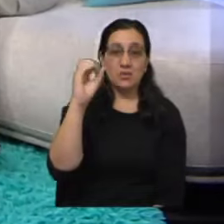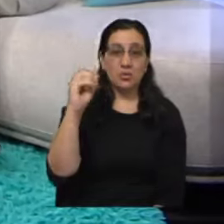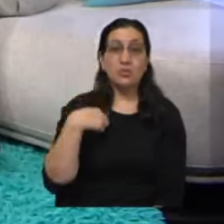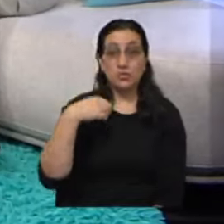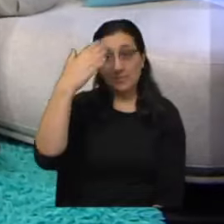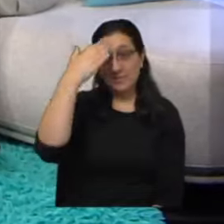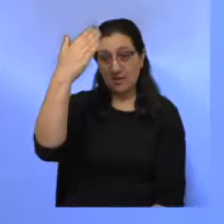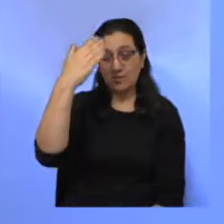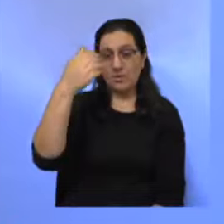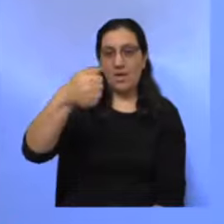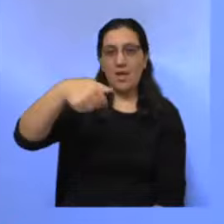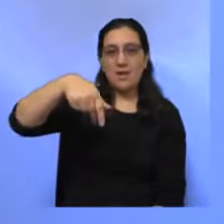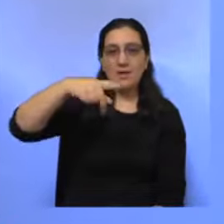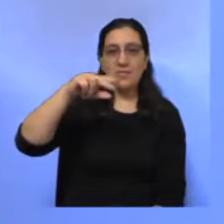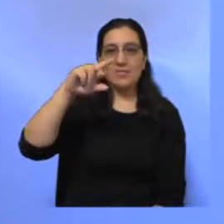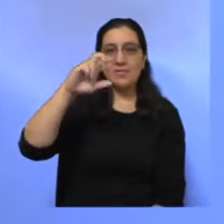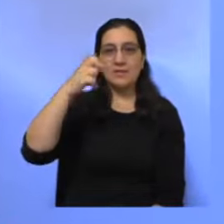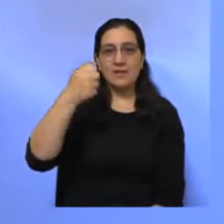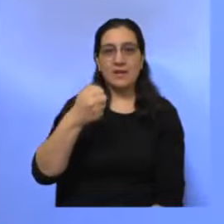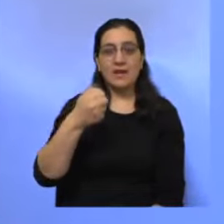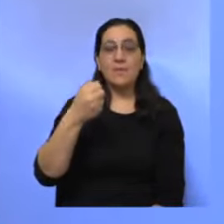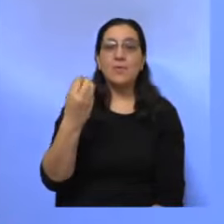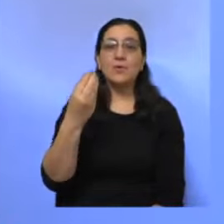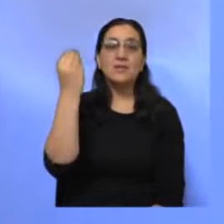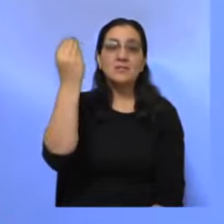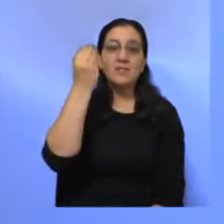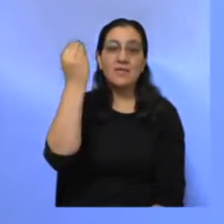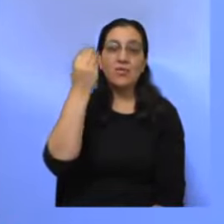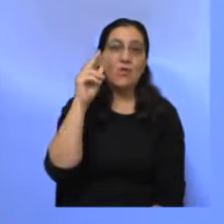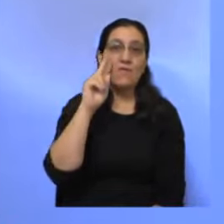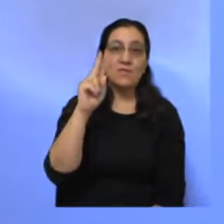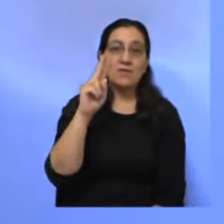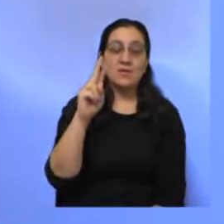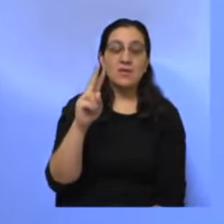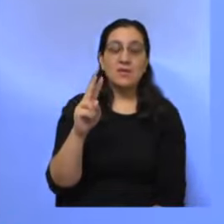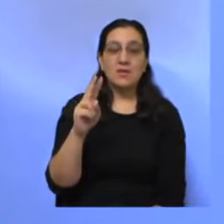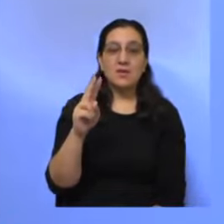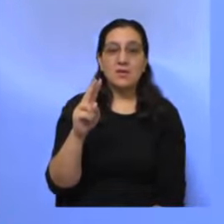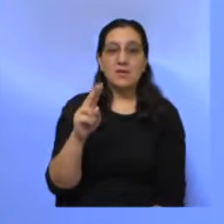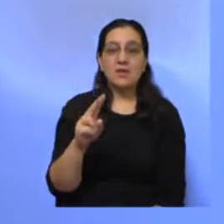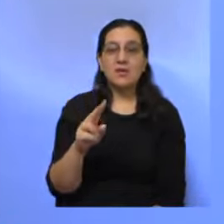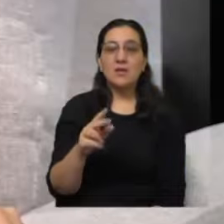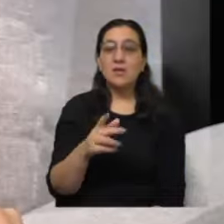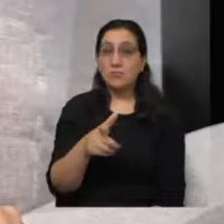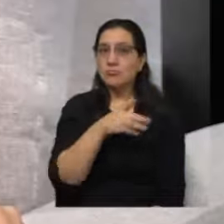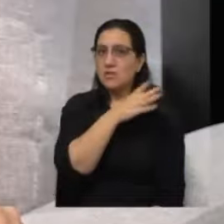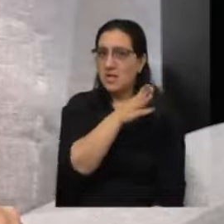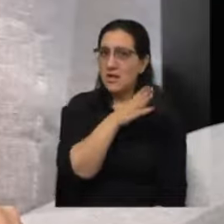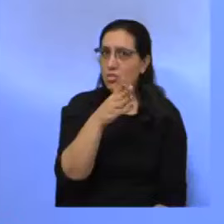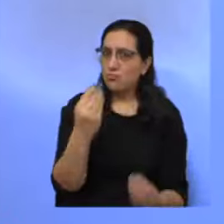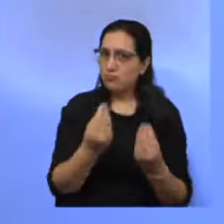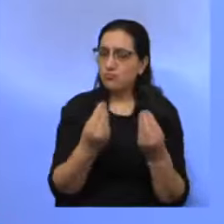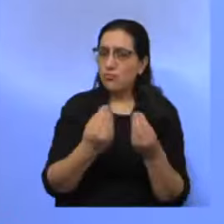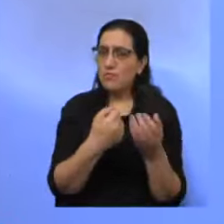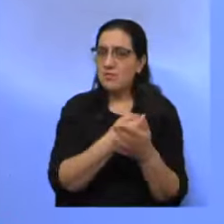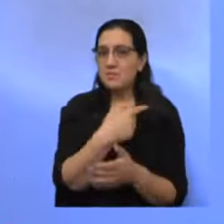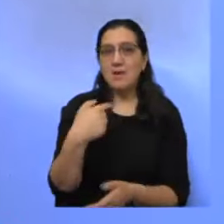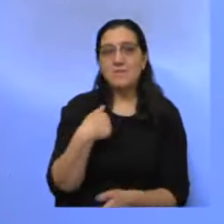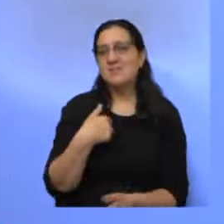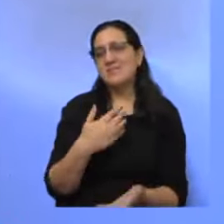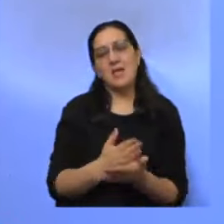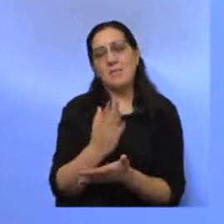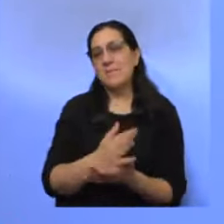también a Andrea porque el sábado estuve viendo a la Delio Valdés. En sitio. Qué salidora que estás, me encanta. Yo me siempre encanta. Hago muchos